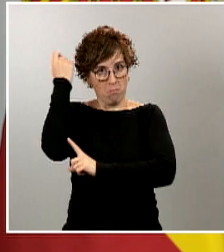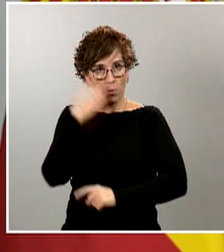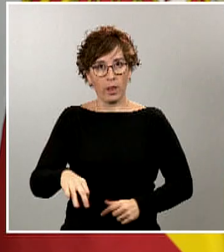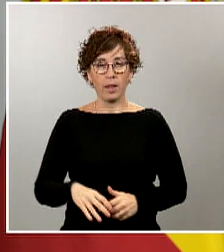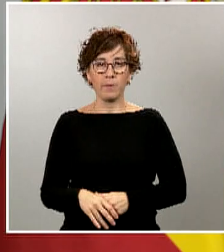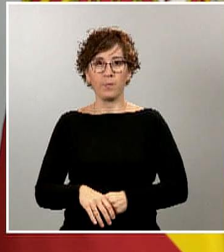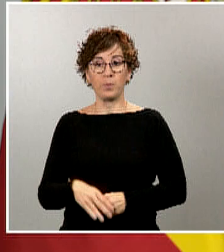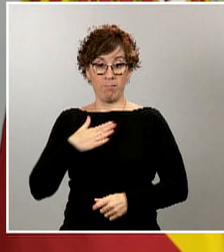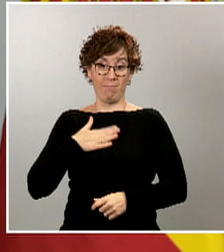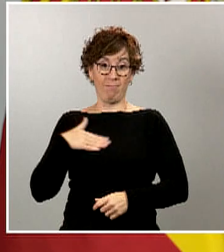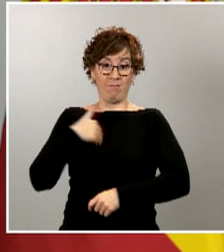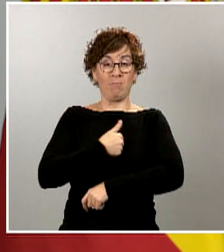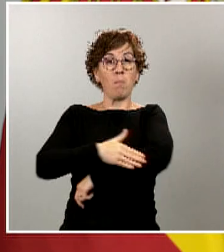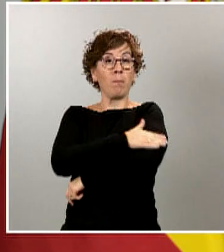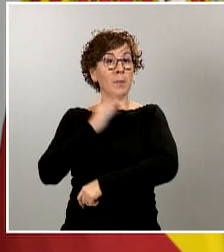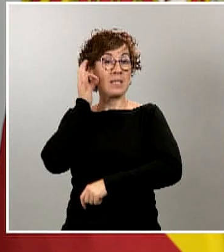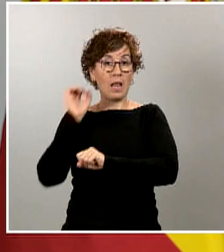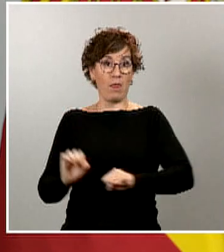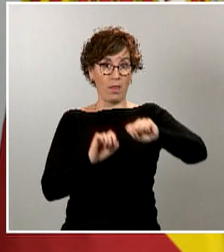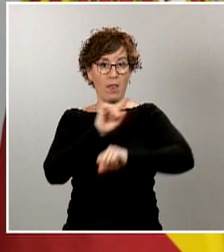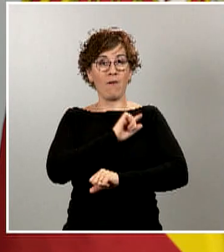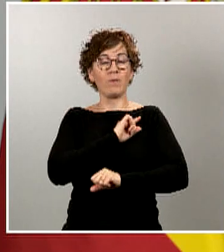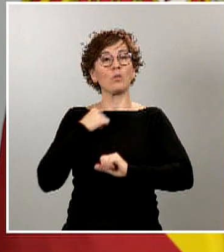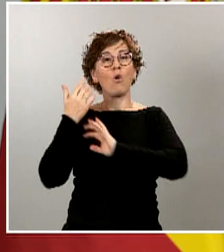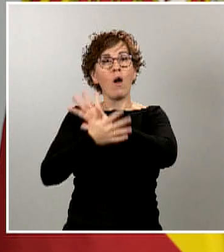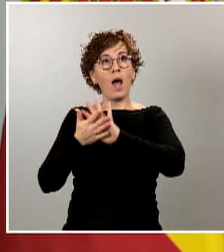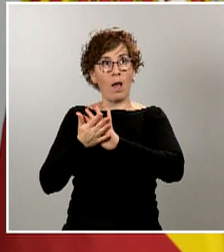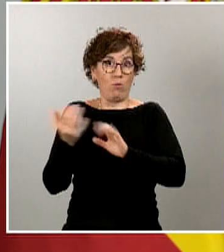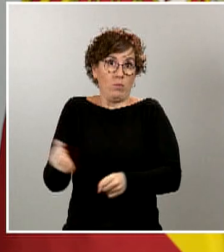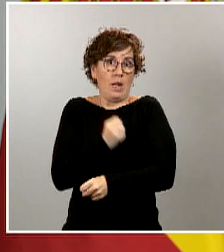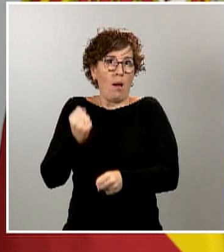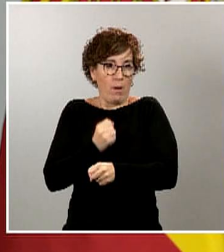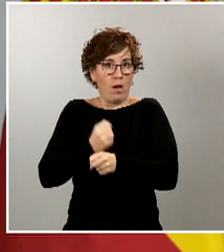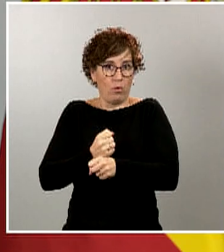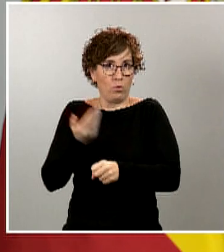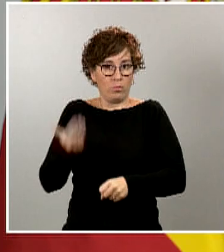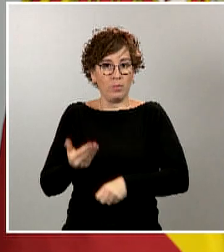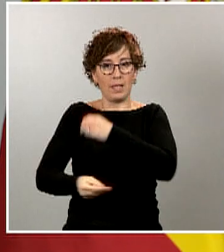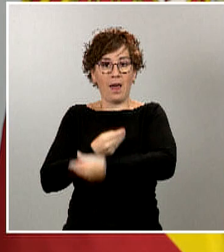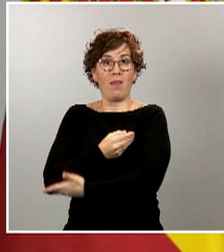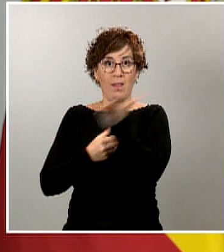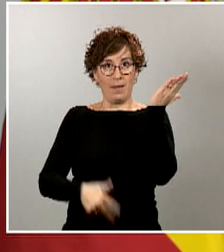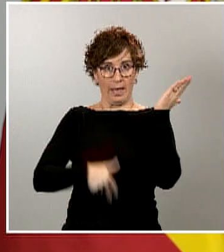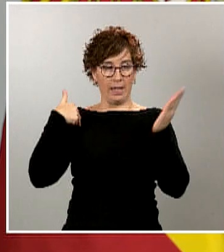me voy a referir especialmente al gran papel que están realizando las Fuerzas Armadas, que se está poniendo tan de relieve en los